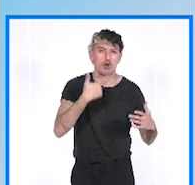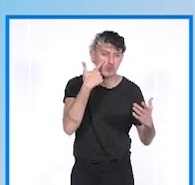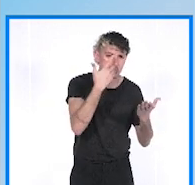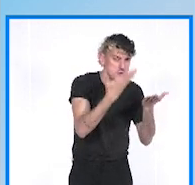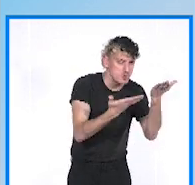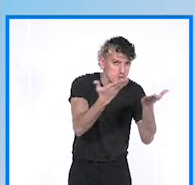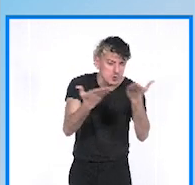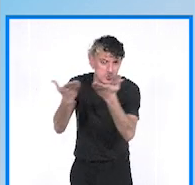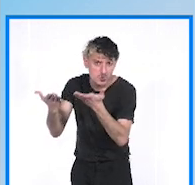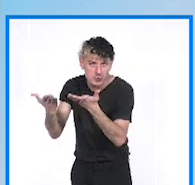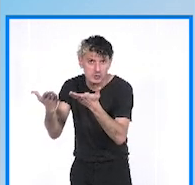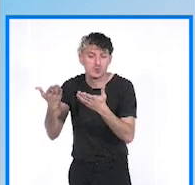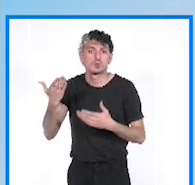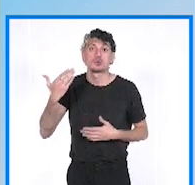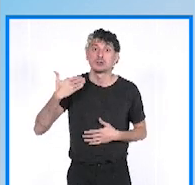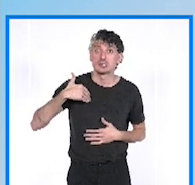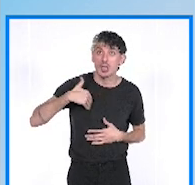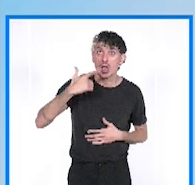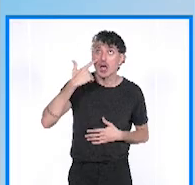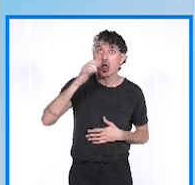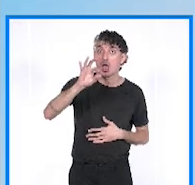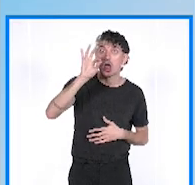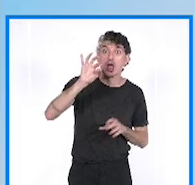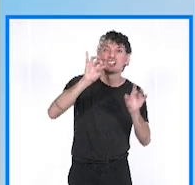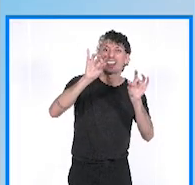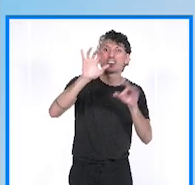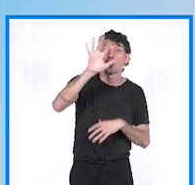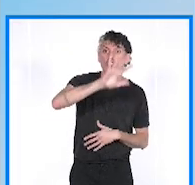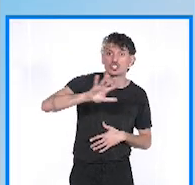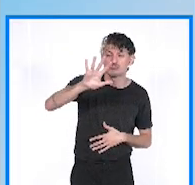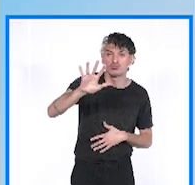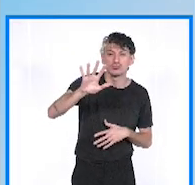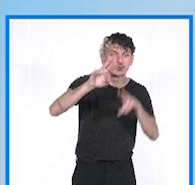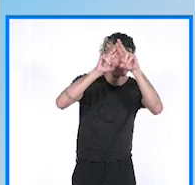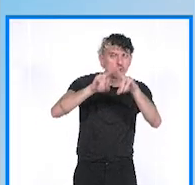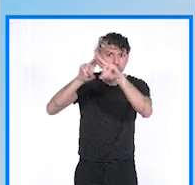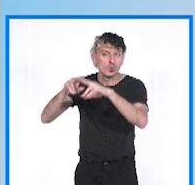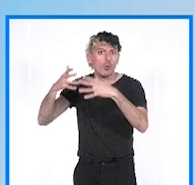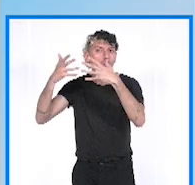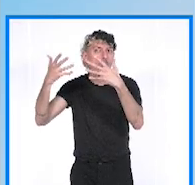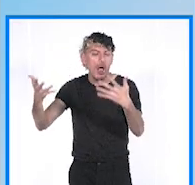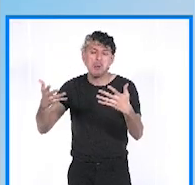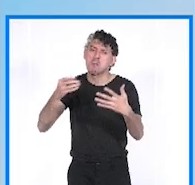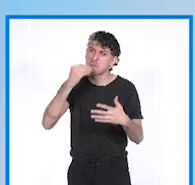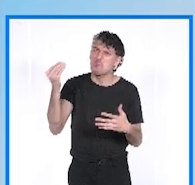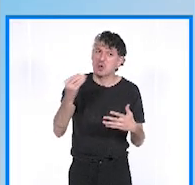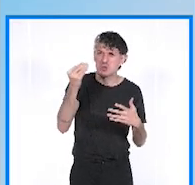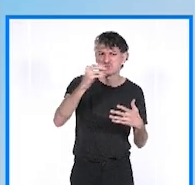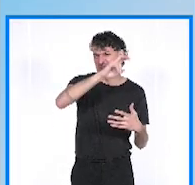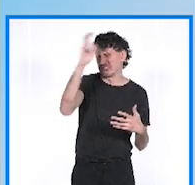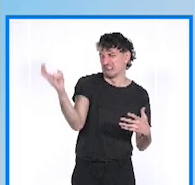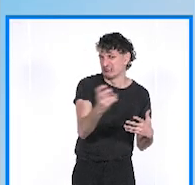decidimos que territorios íbamos a analizar desde el inicio pensábamos que lo mejor era que hubiese variedad no entonces eh escogimos